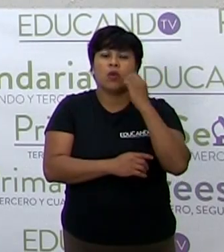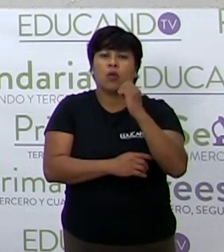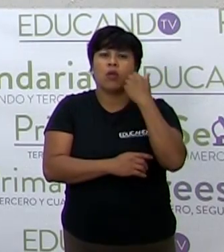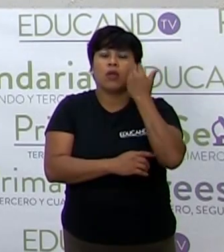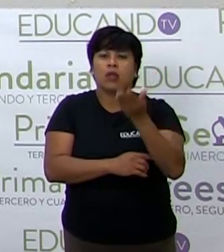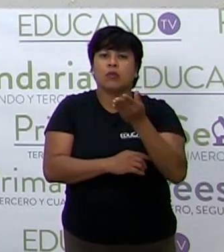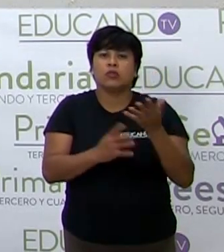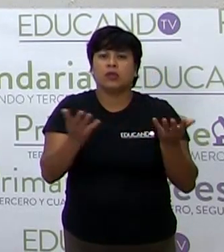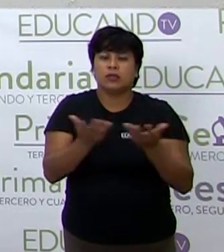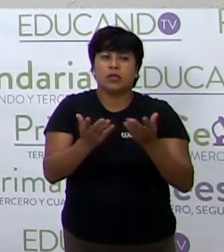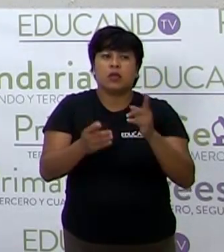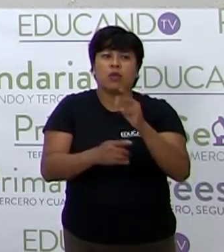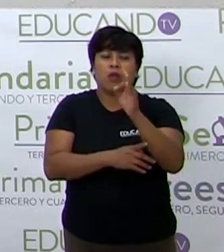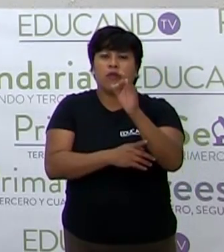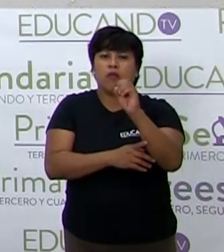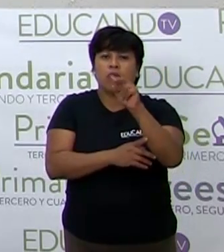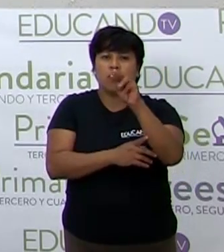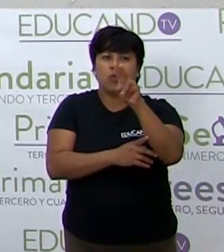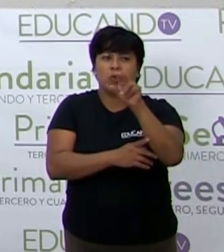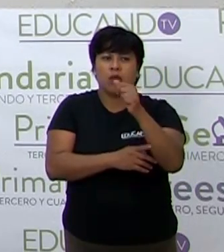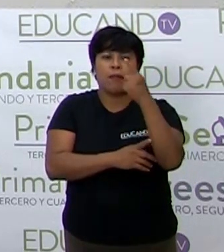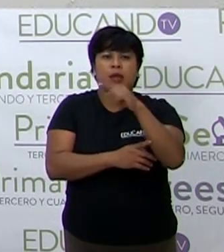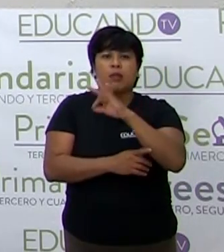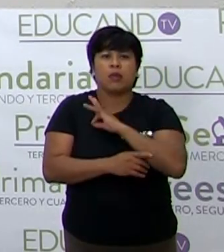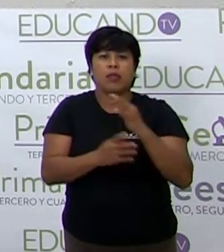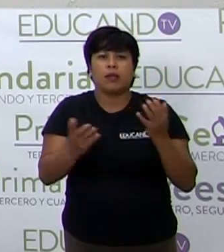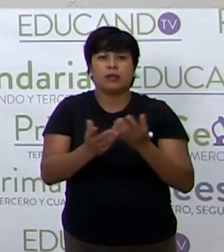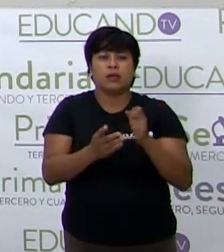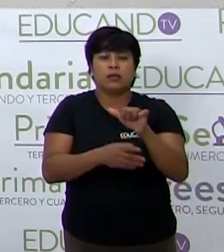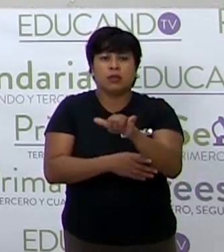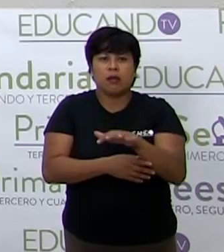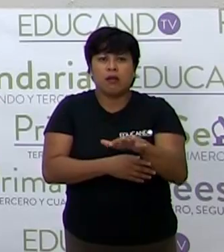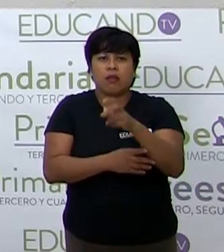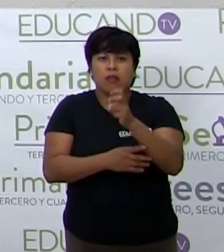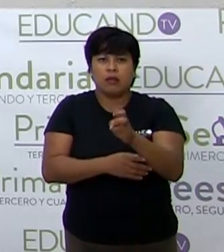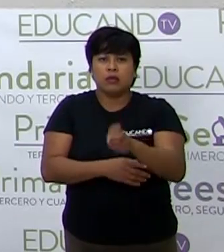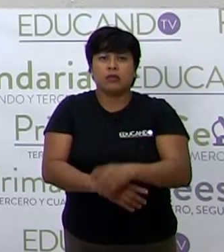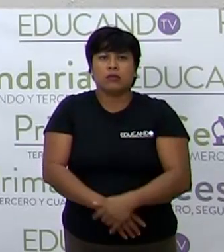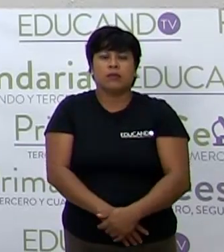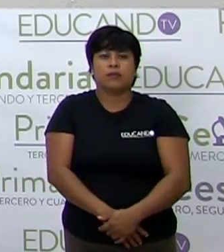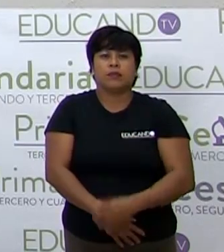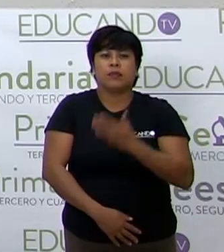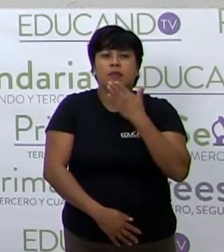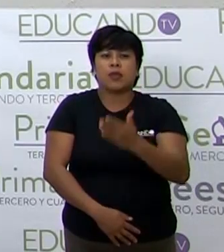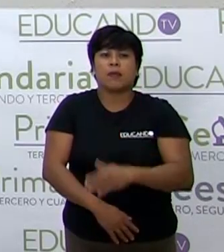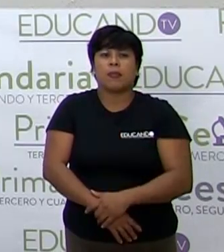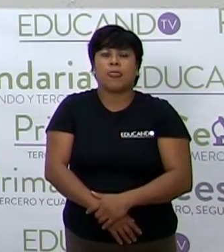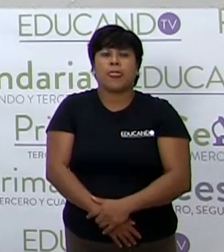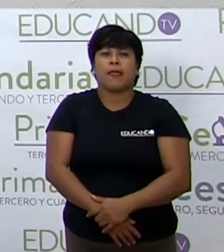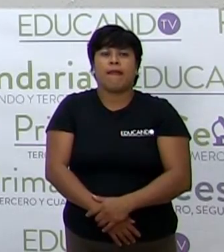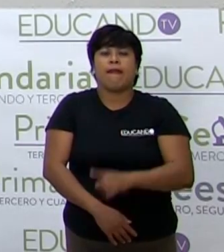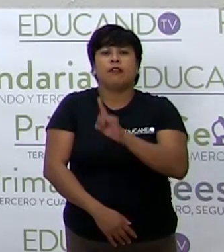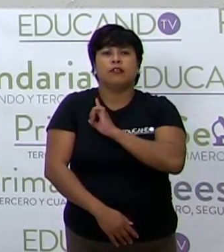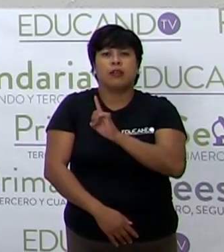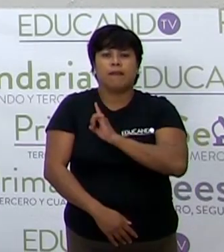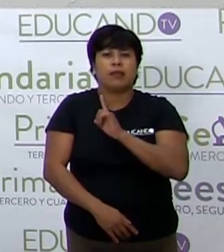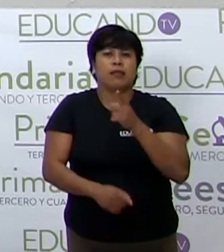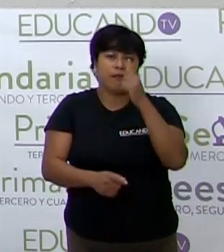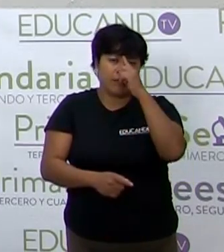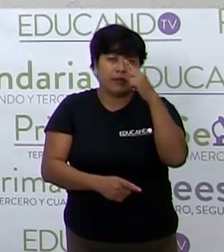queremos construir una fórmula para calcular el área de esta figura geométrica. Muy bien, es sumamente